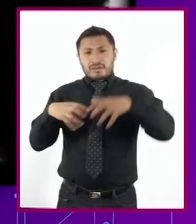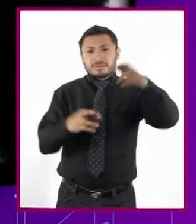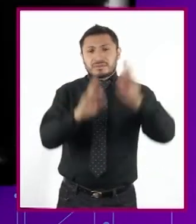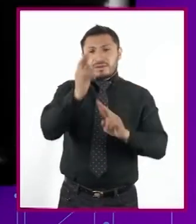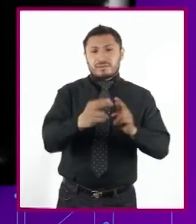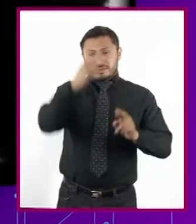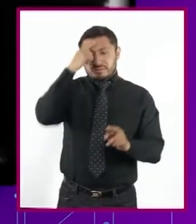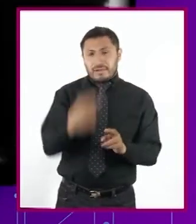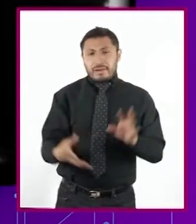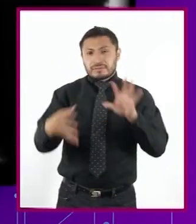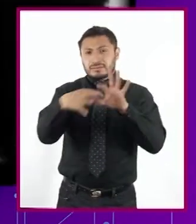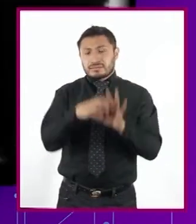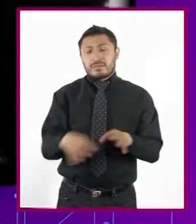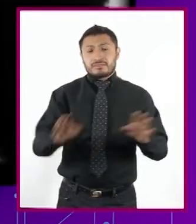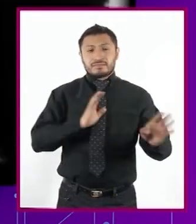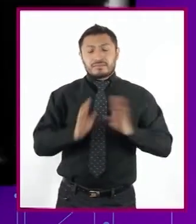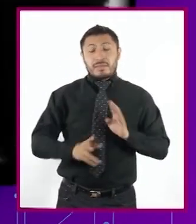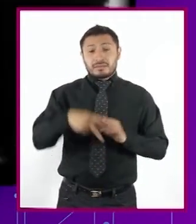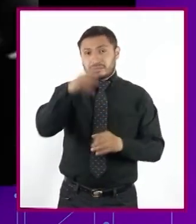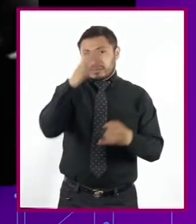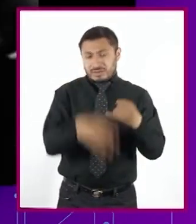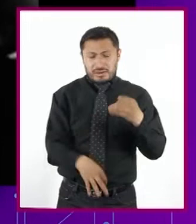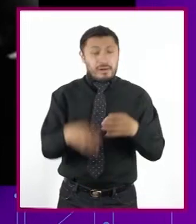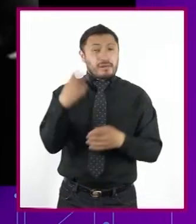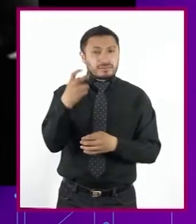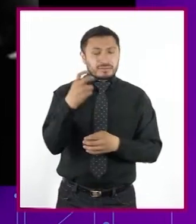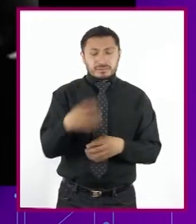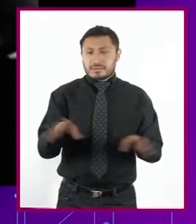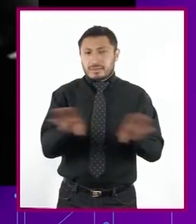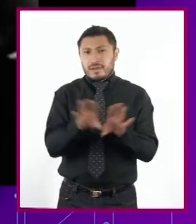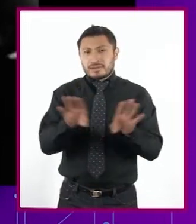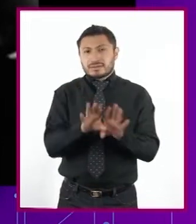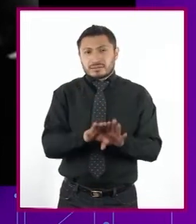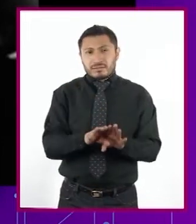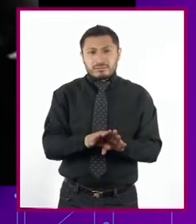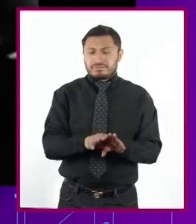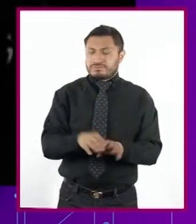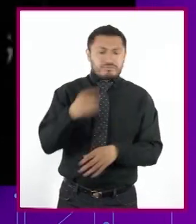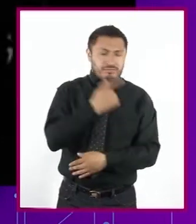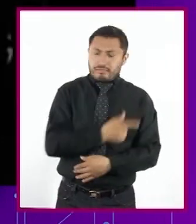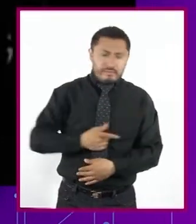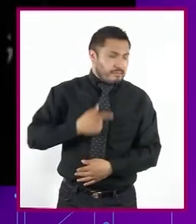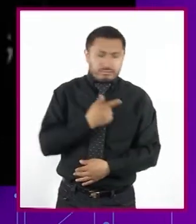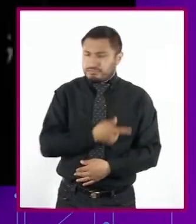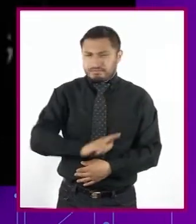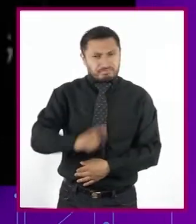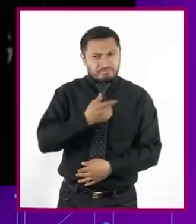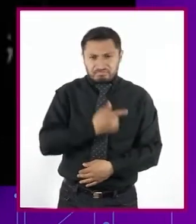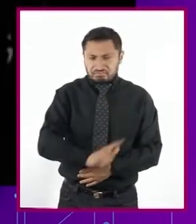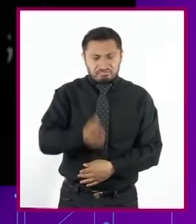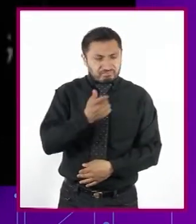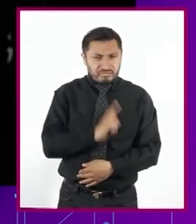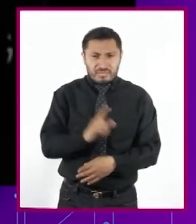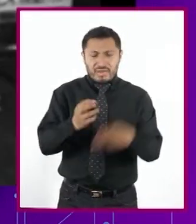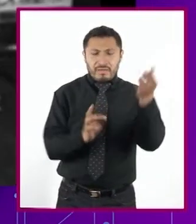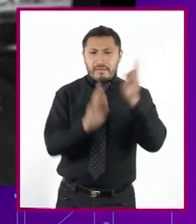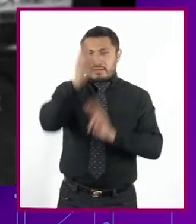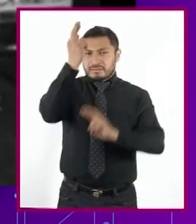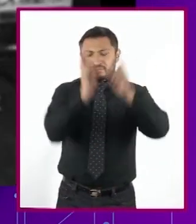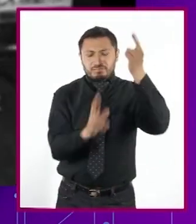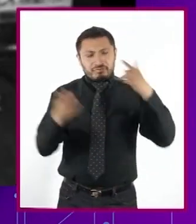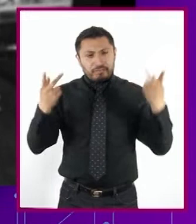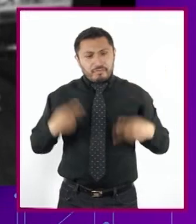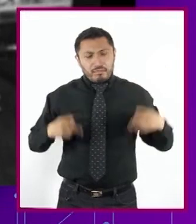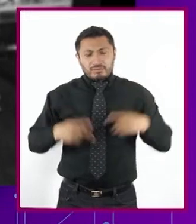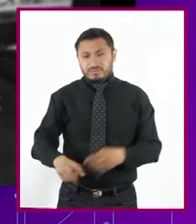el ejército, aunque esta última medida provocó desavenencias importantes con los revolucionarios, quienes exigían